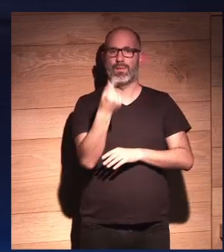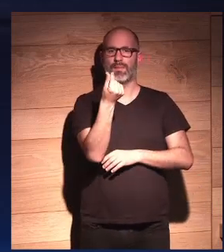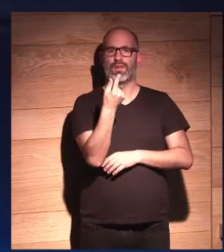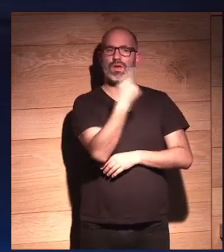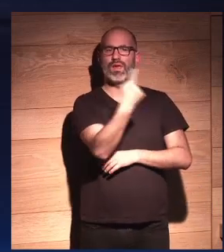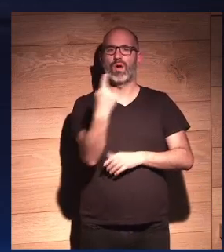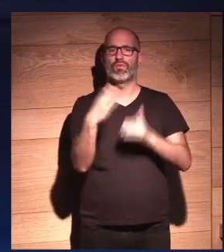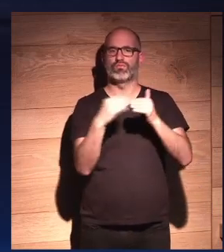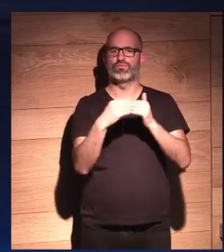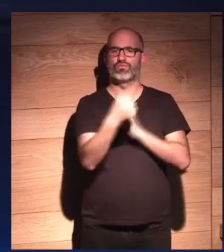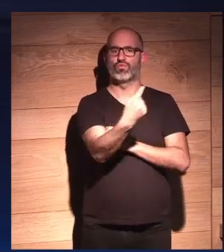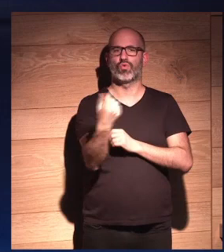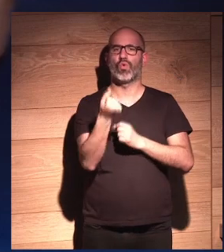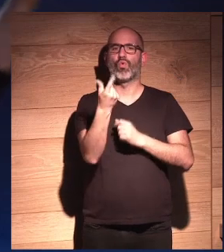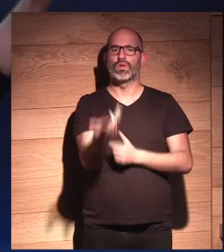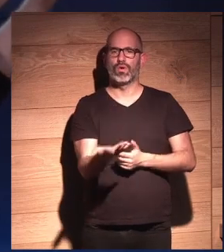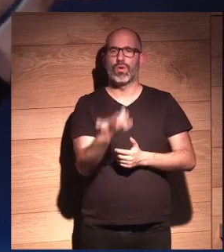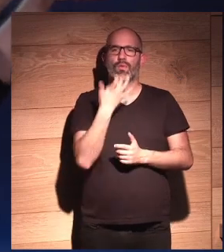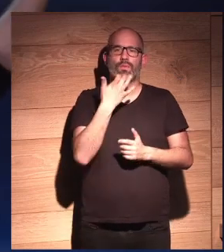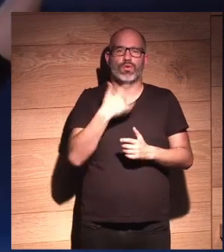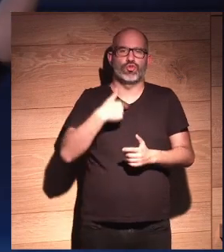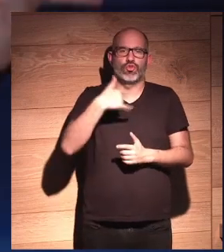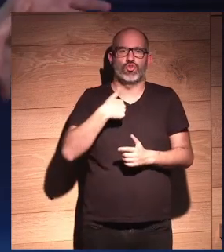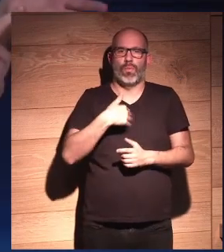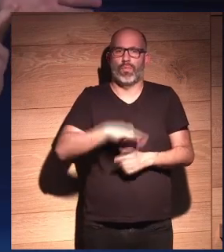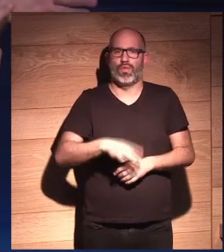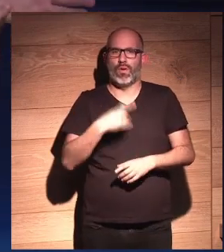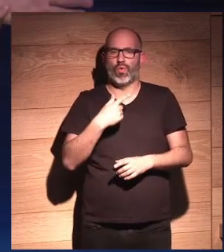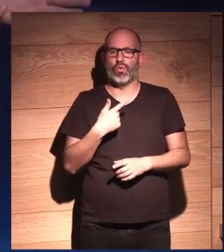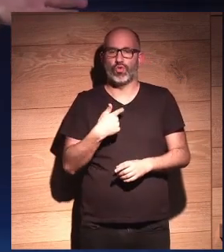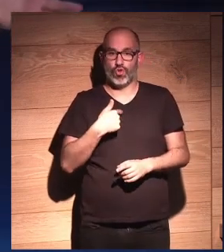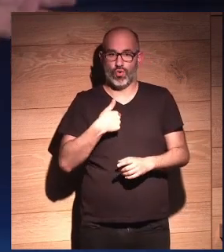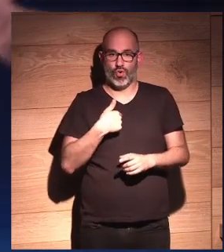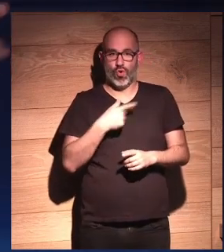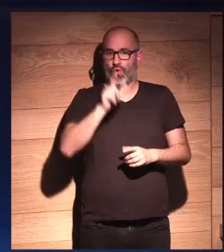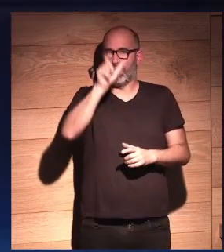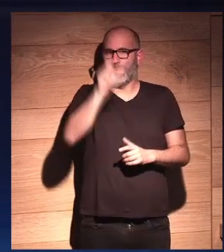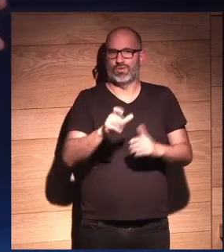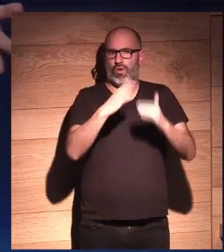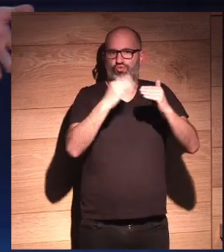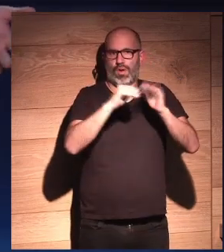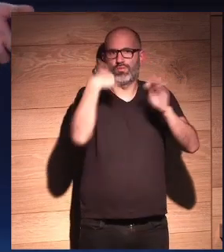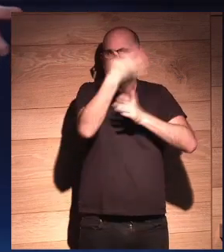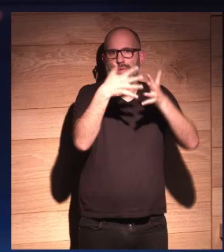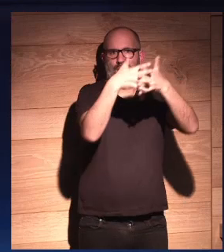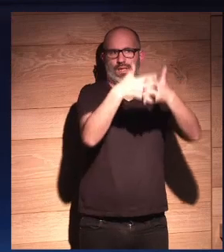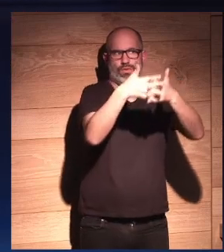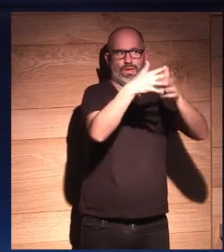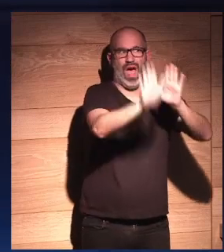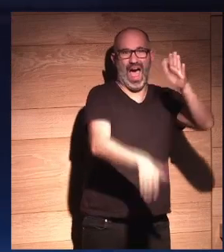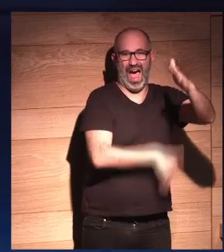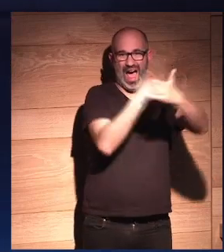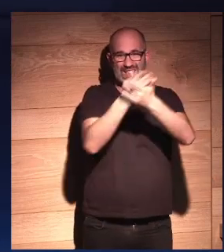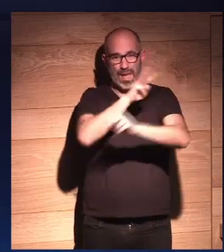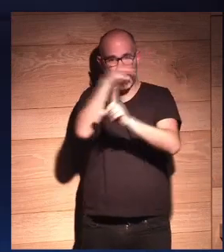estos usuarios. ¿Cuánto cuesta que un tipo llegue a la página web de mi proyecto, de mi futura película, de mi futura serie, de lo que sea,